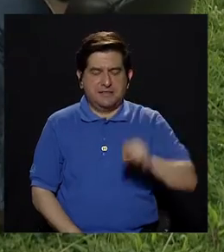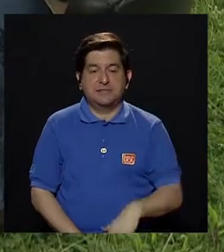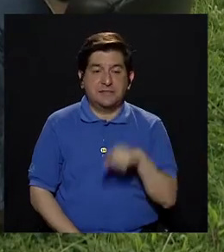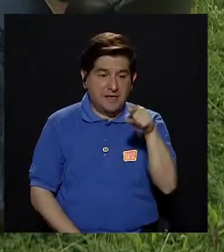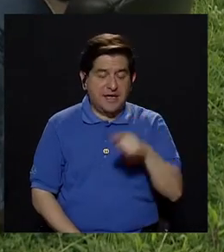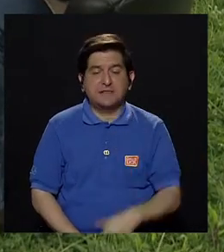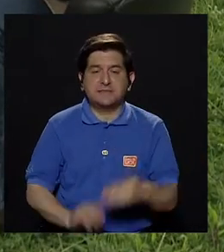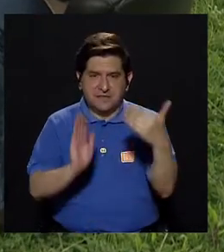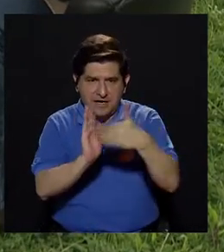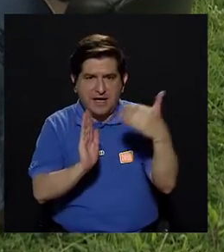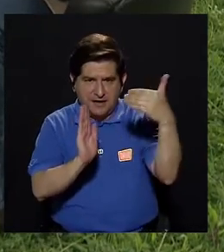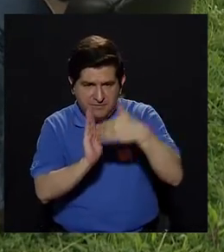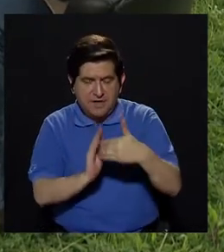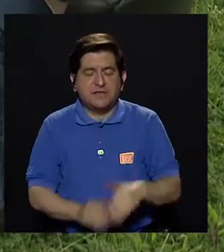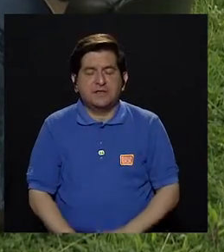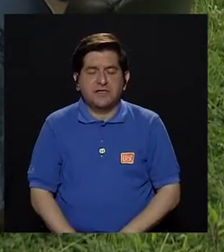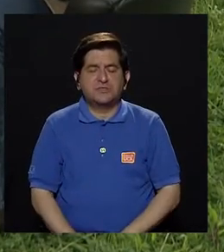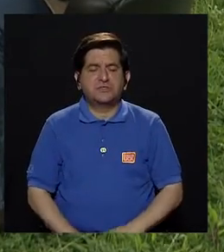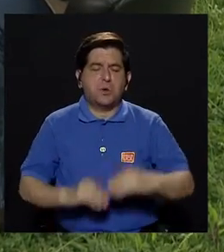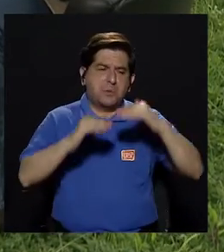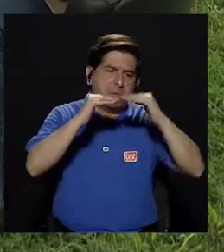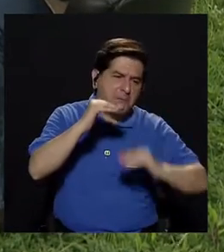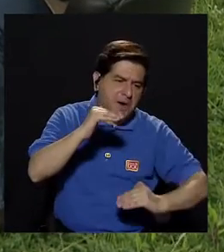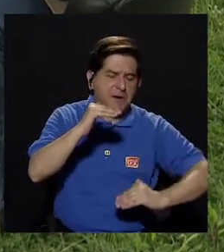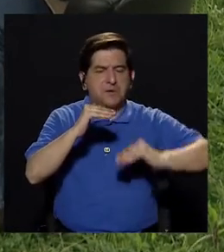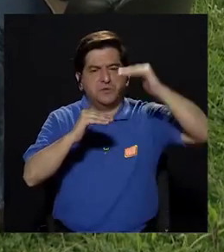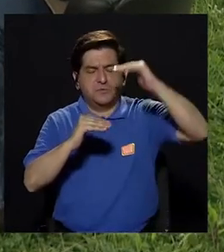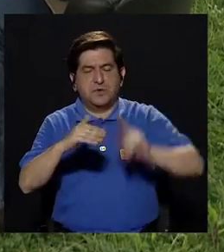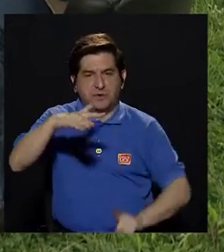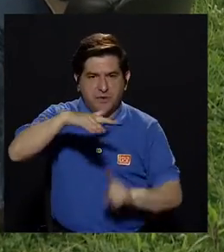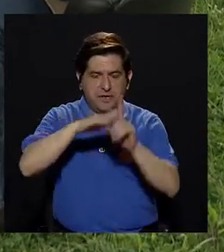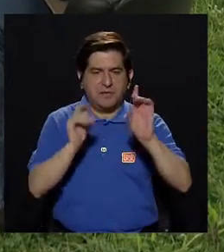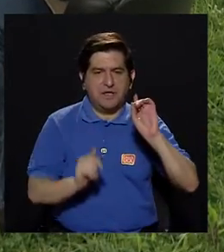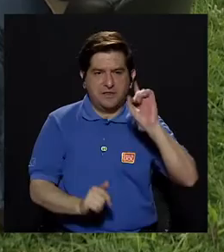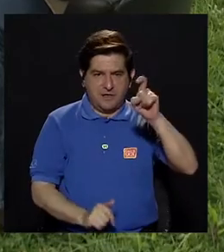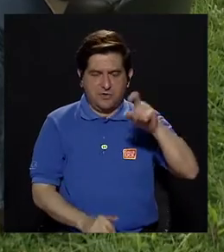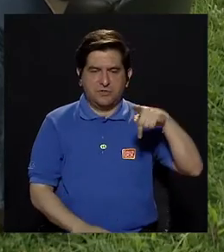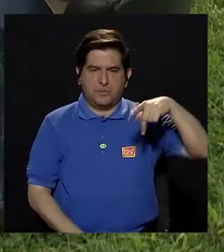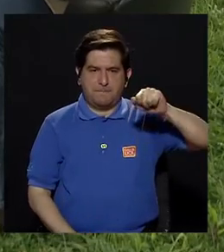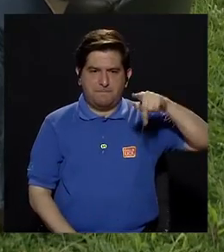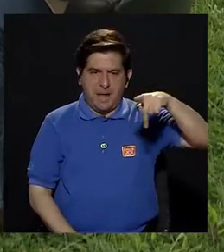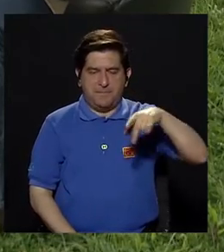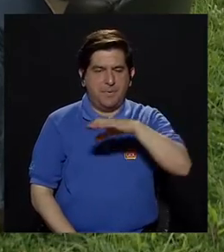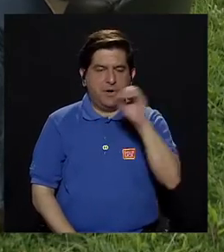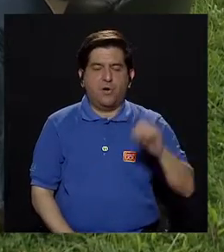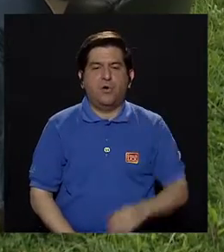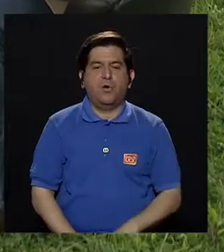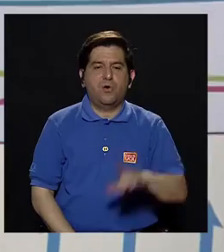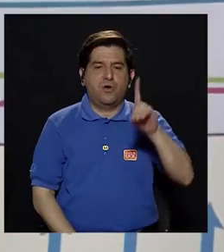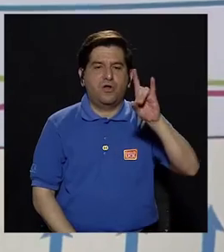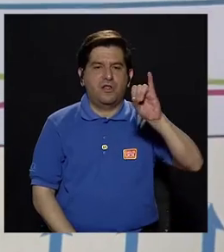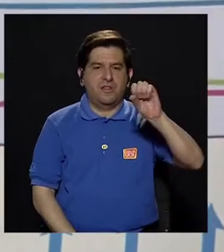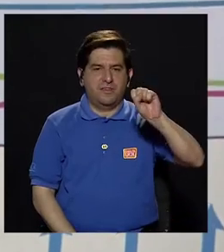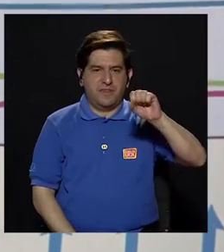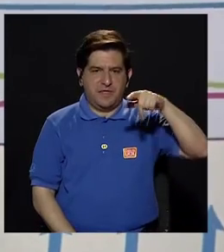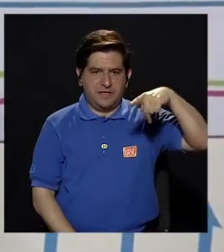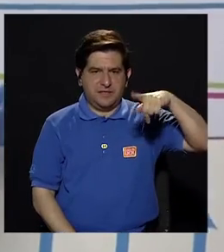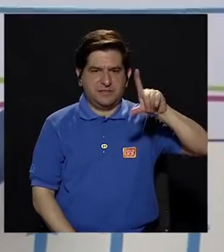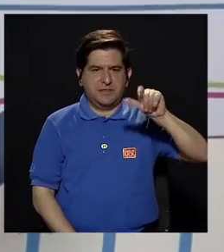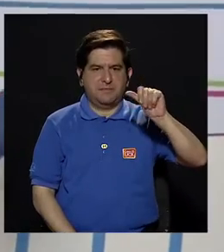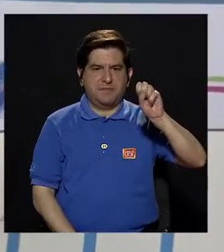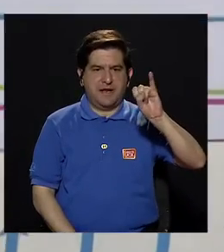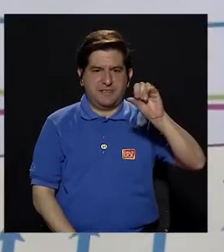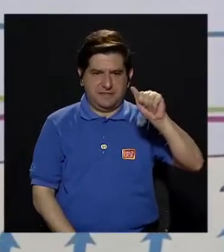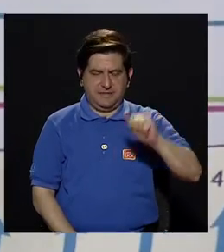lesiones intraepiteliales de alto grado o bajo grado, que eso sale en el diagnóstico del Papa Nicolau, ¿verdad? O las displasias, que le llama la gente,